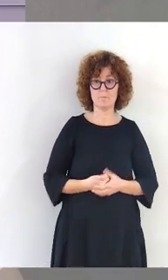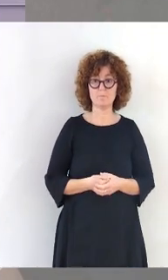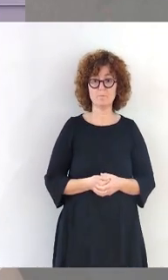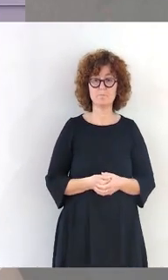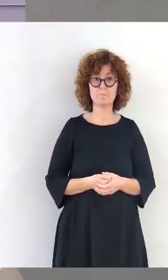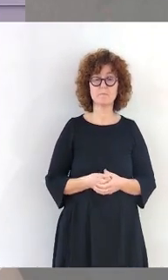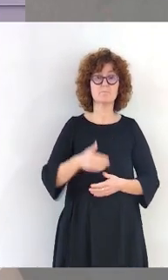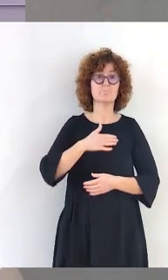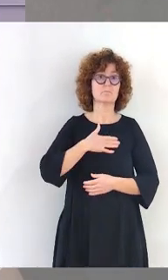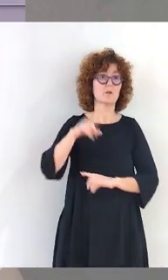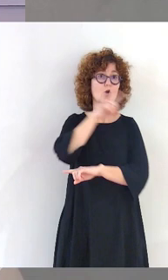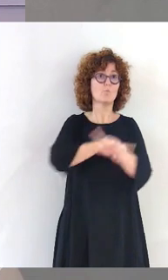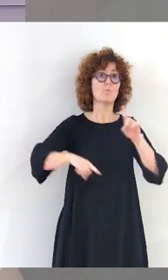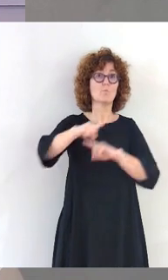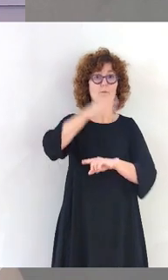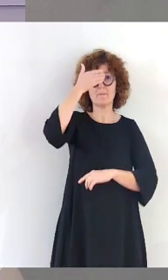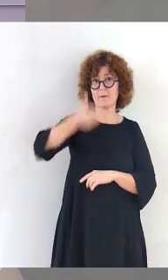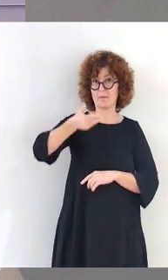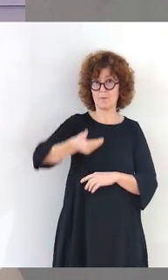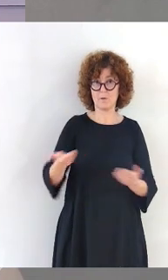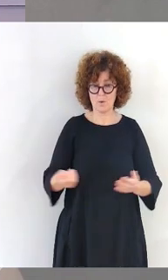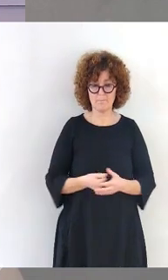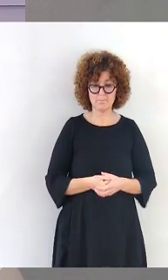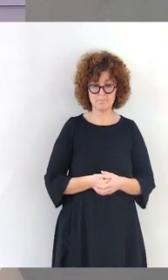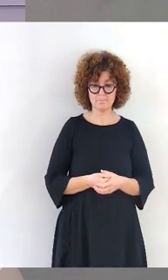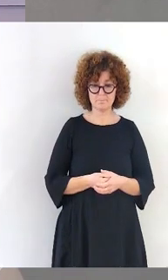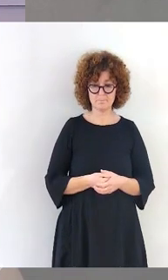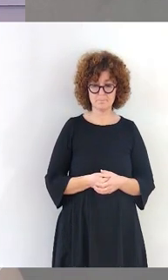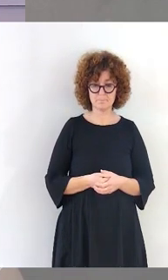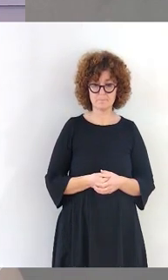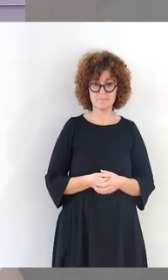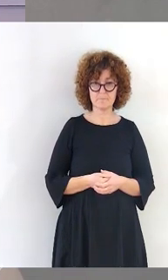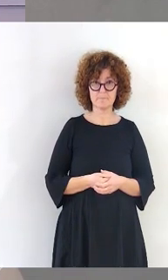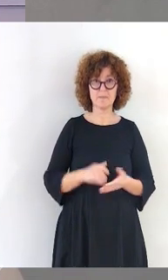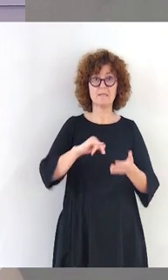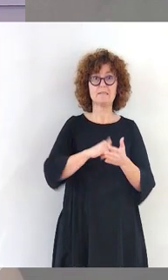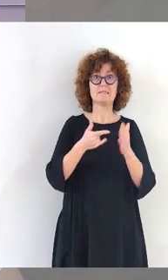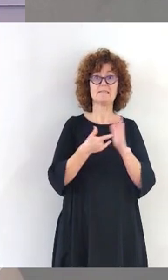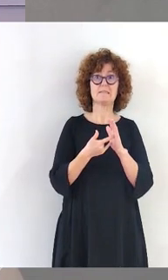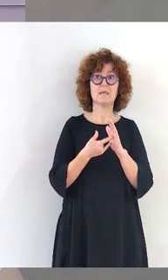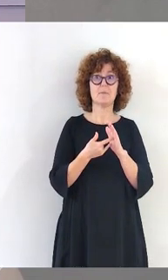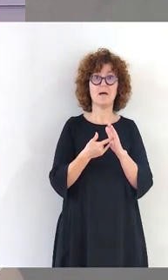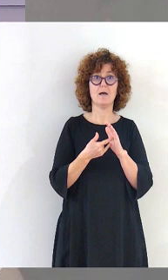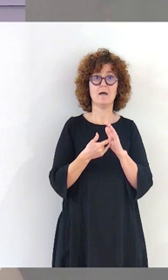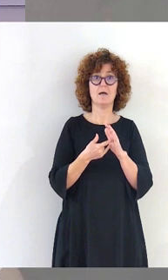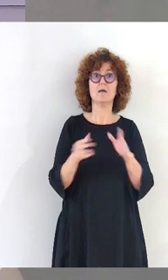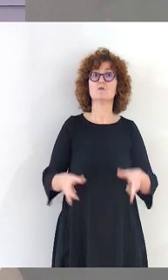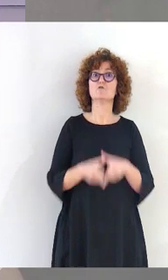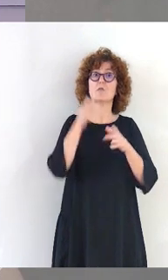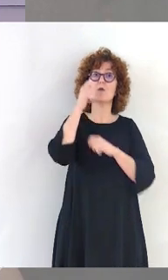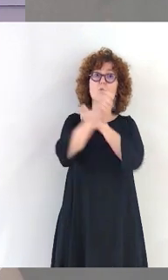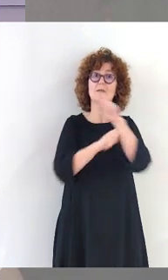para mí central en la respuesta es que todo el ADN del sistema humanitario entero es un sistema de